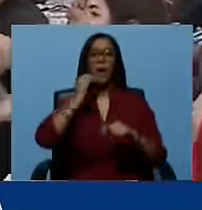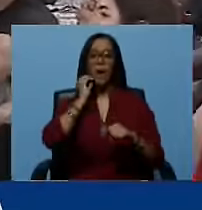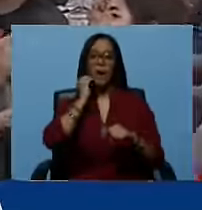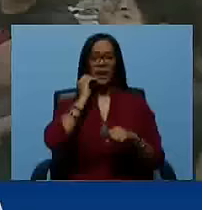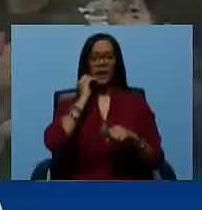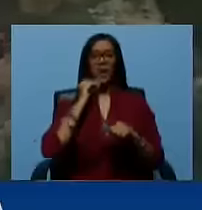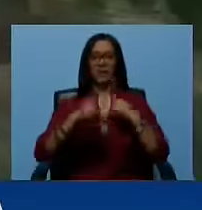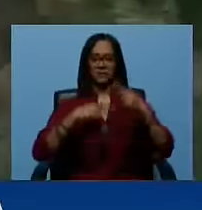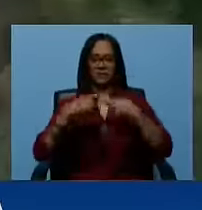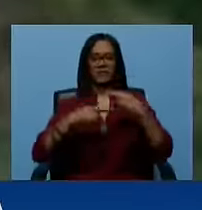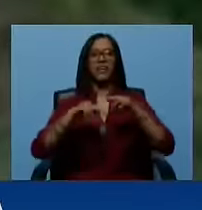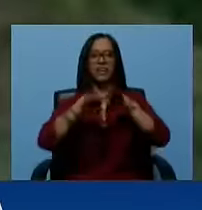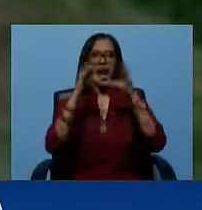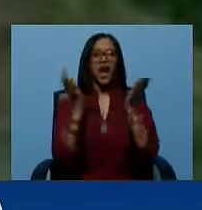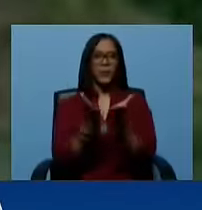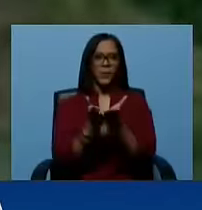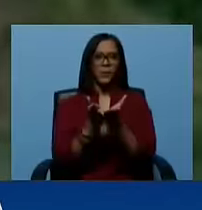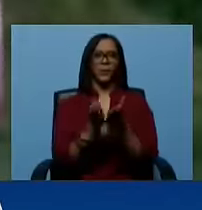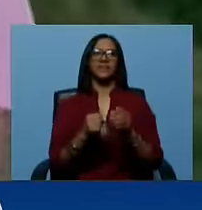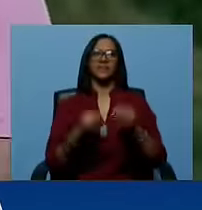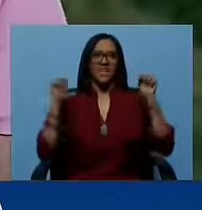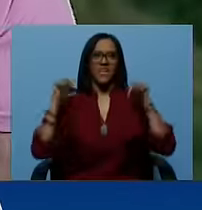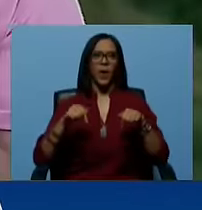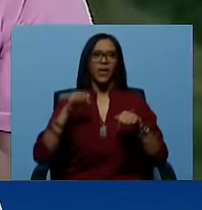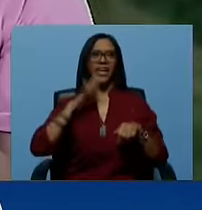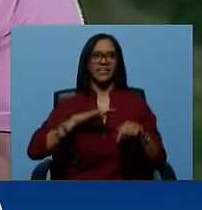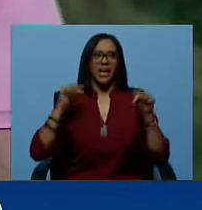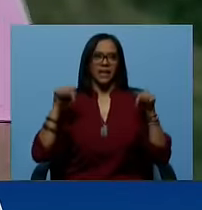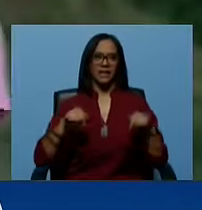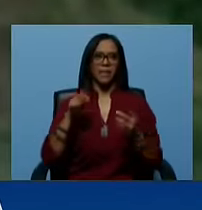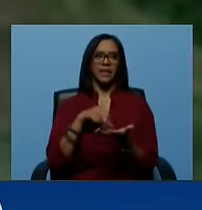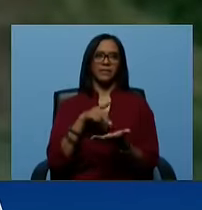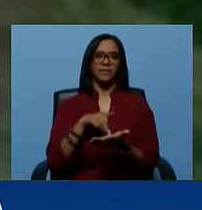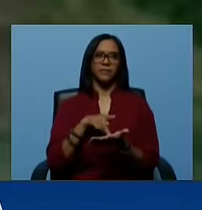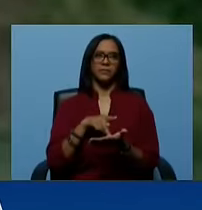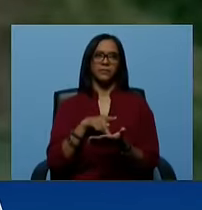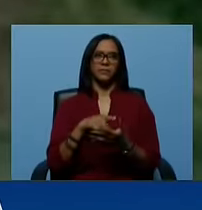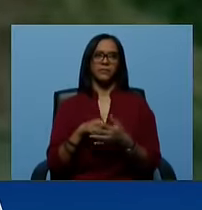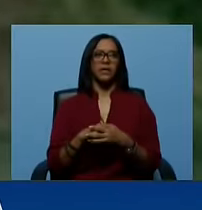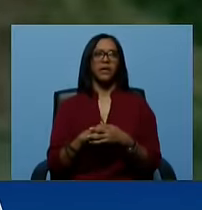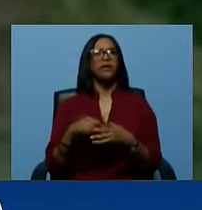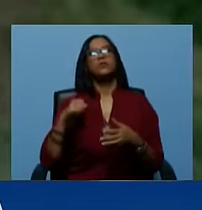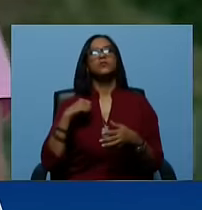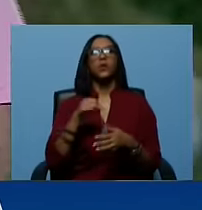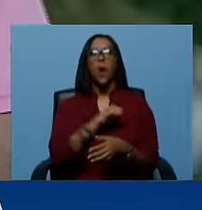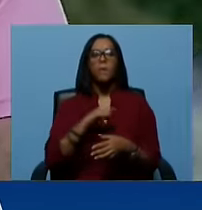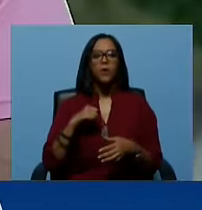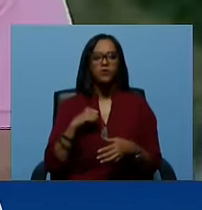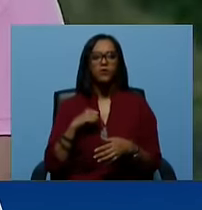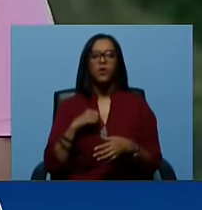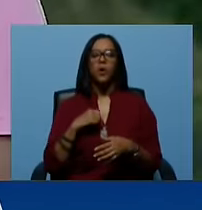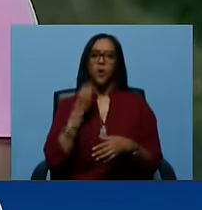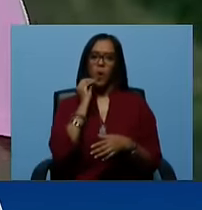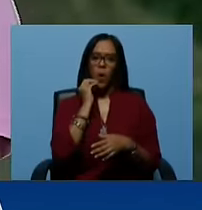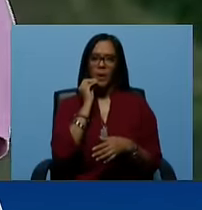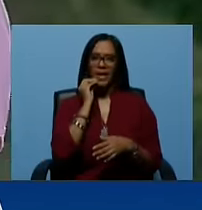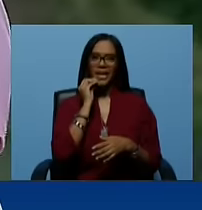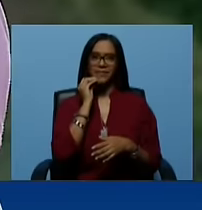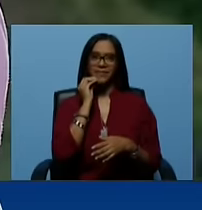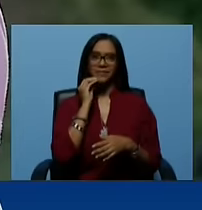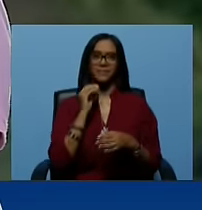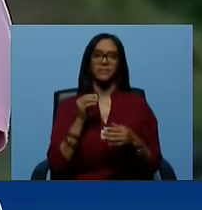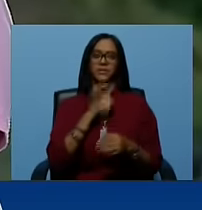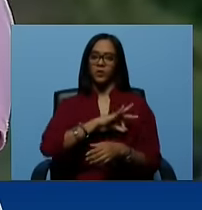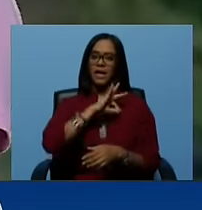izquierdas del mundo entero. Y hoy están aquí presentes. Somos jóvenes socialistas, todos los que asumimos